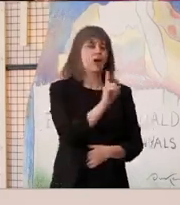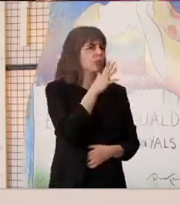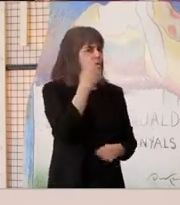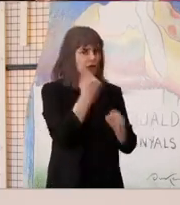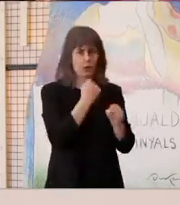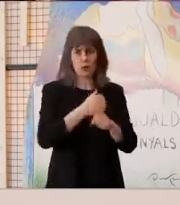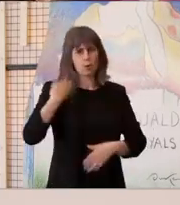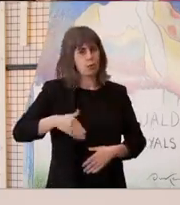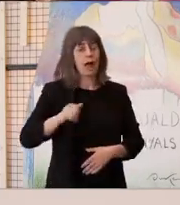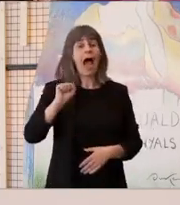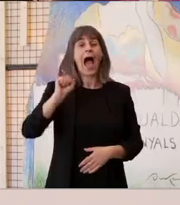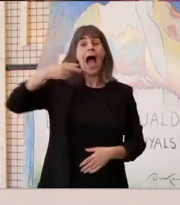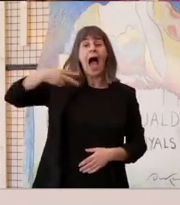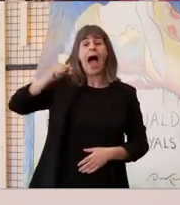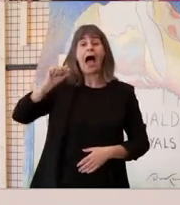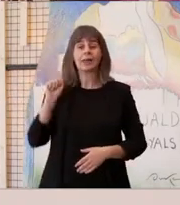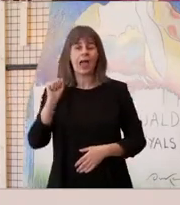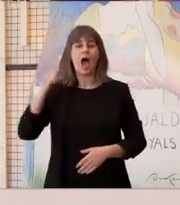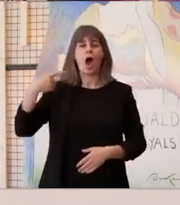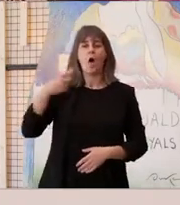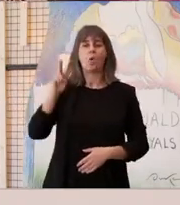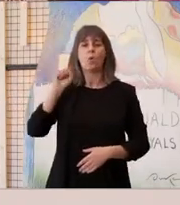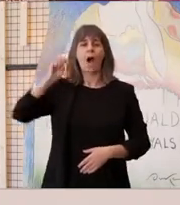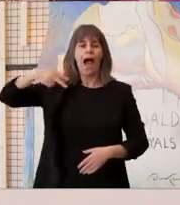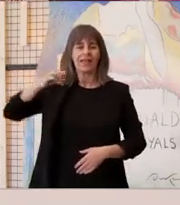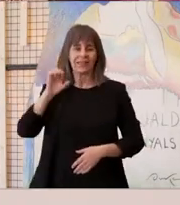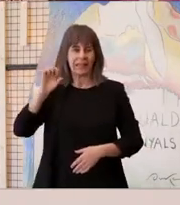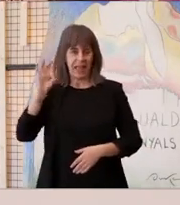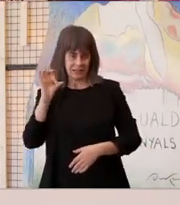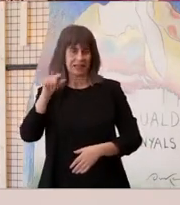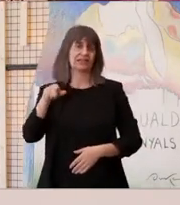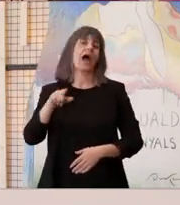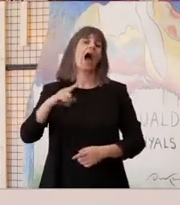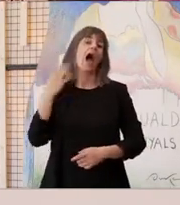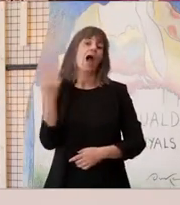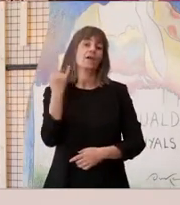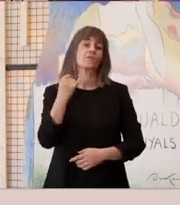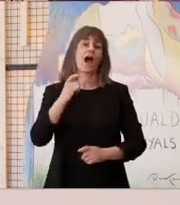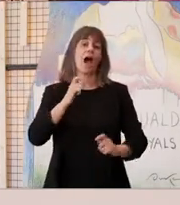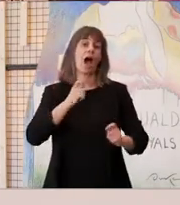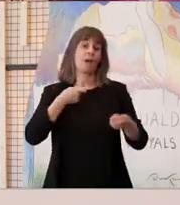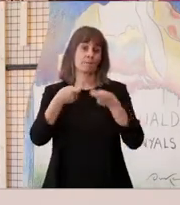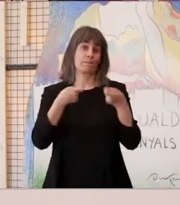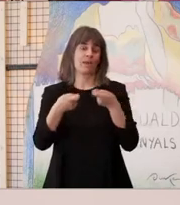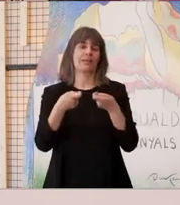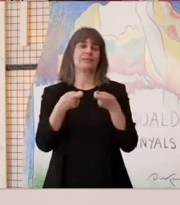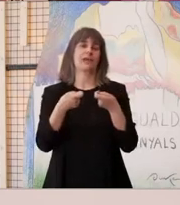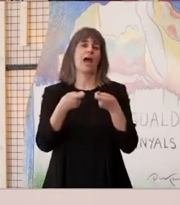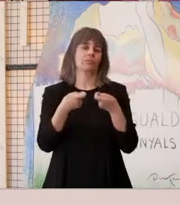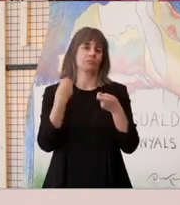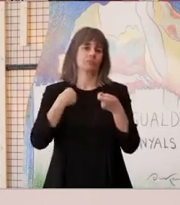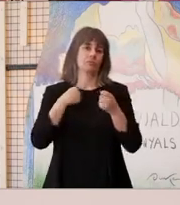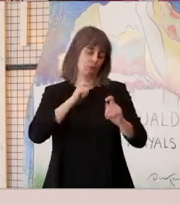en aguantes la jefa de prensa de la diputación de pontevedra y yo el trabajo de mis colaboradoras